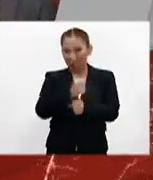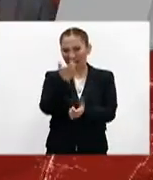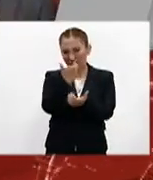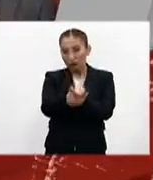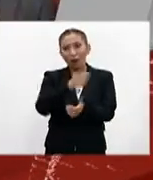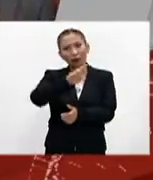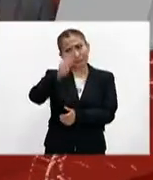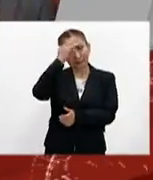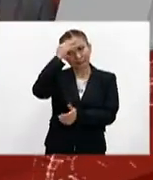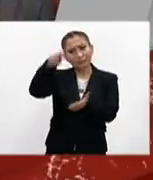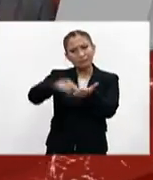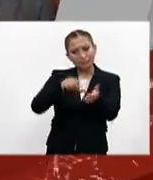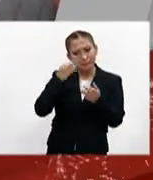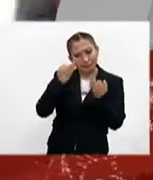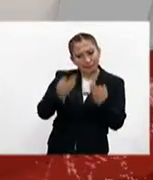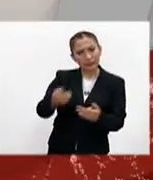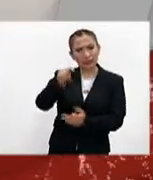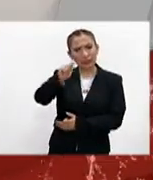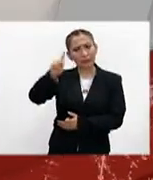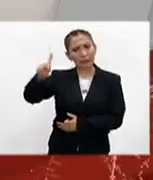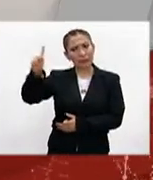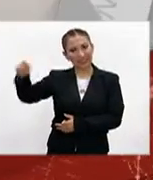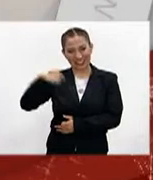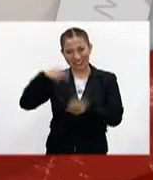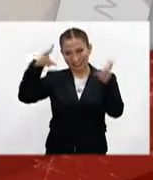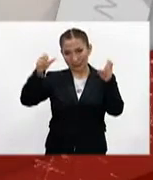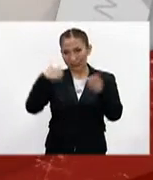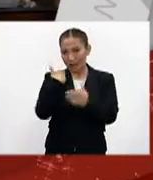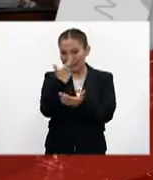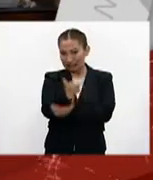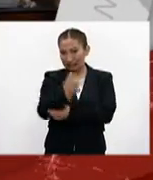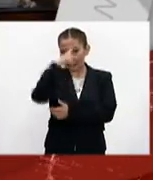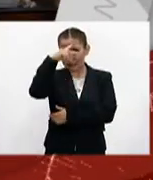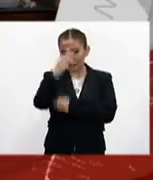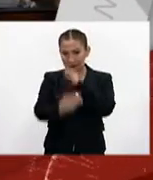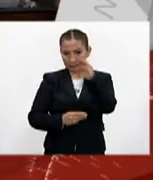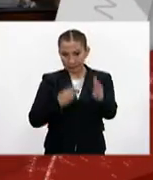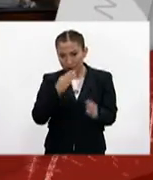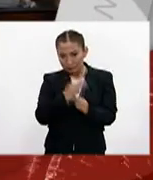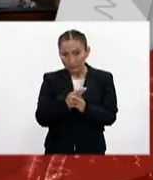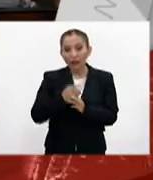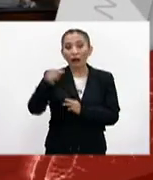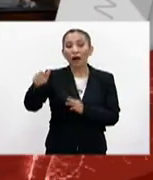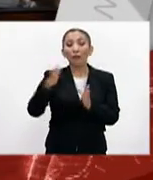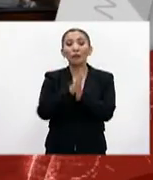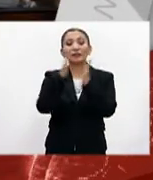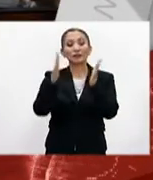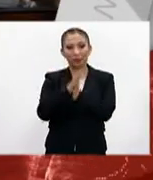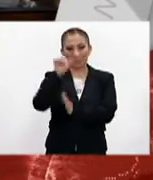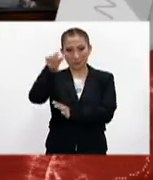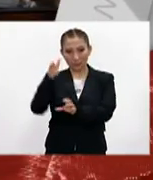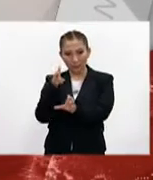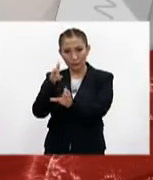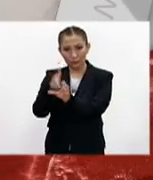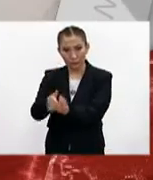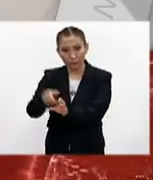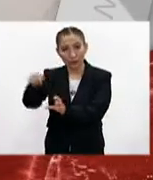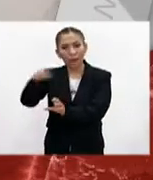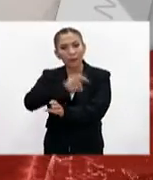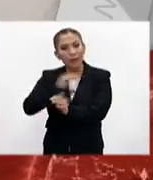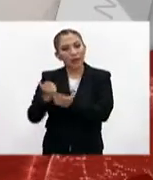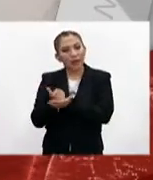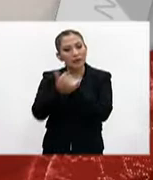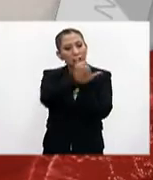Economía reconocen la firma del TPP. En materia económica del mundo, la participación de México en este acuerdo podría